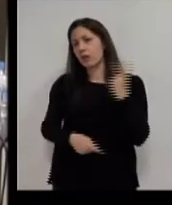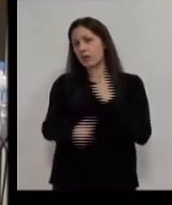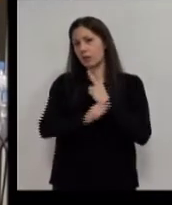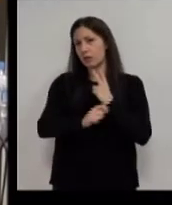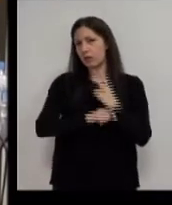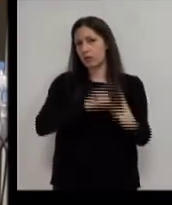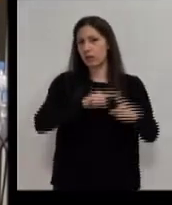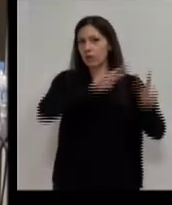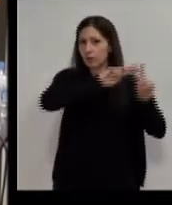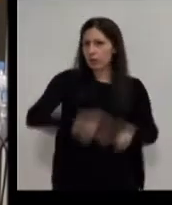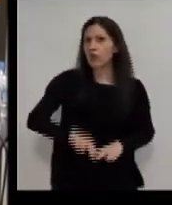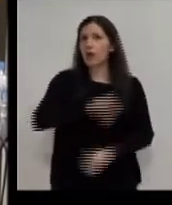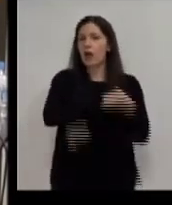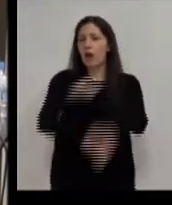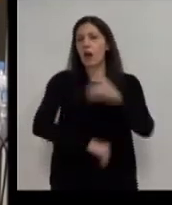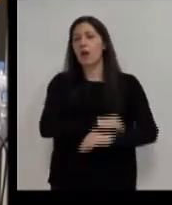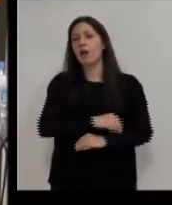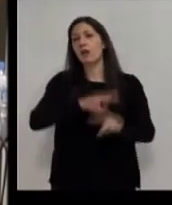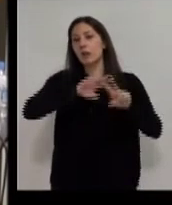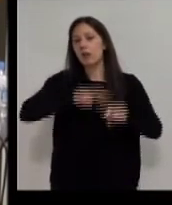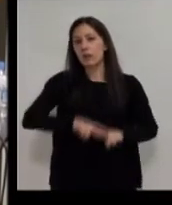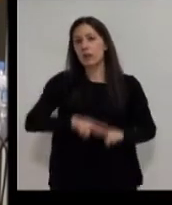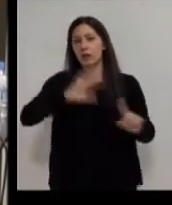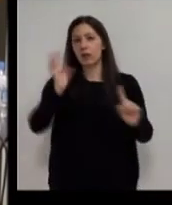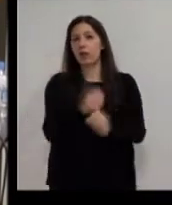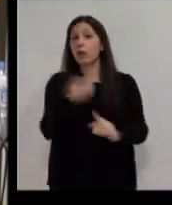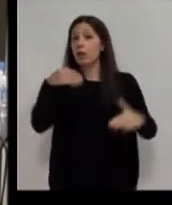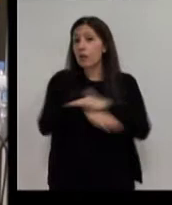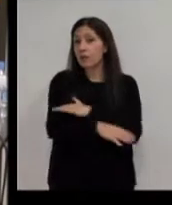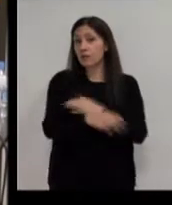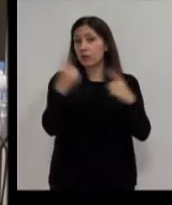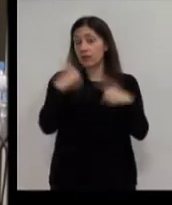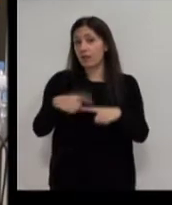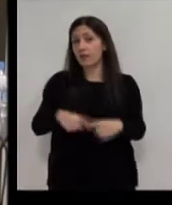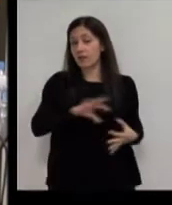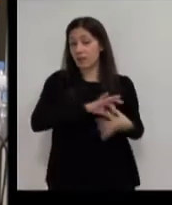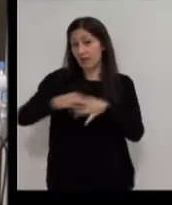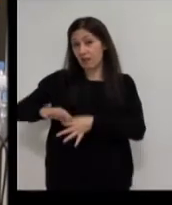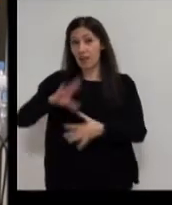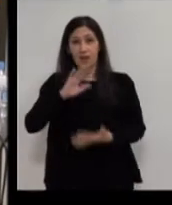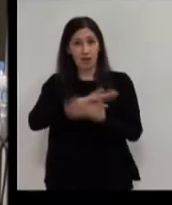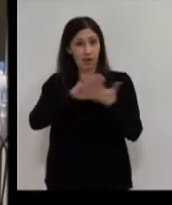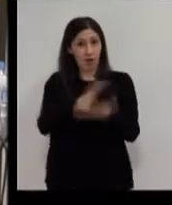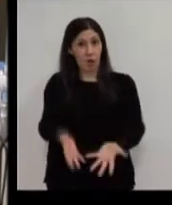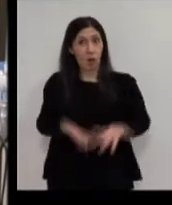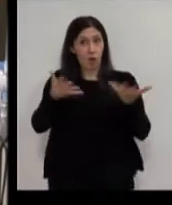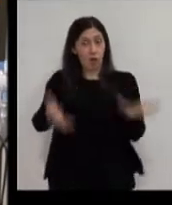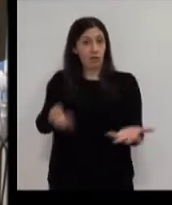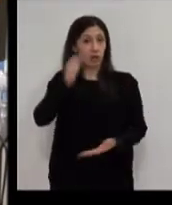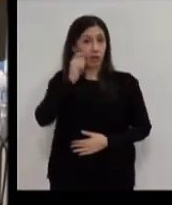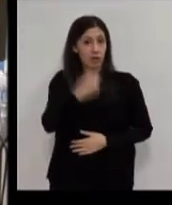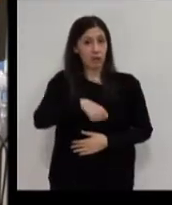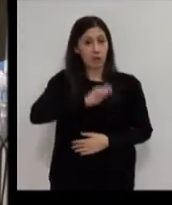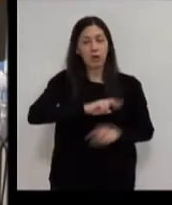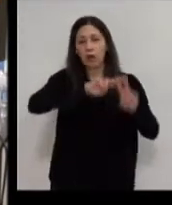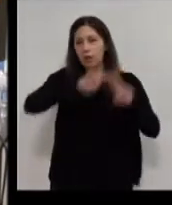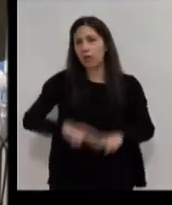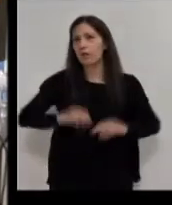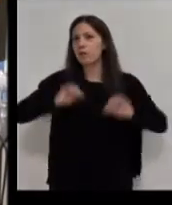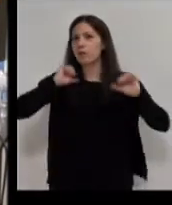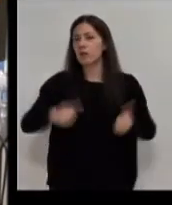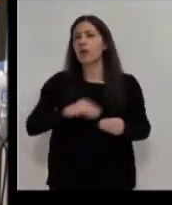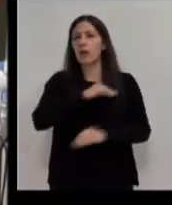dos líneas estratégicas. Por un lado, analizamos y hacemos diagnóstico de la accesibilidad de los diferentes eslabones de la oferta